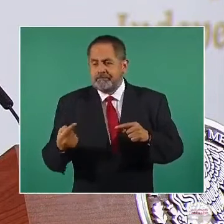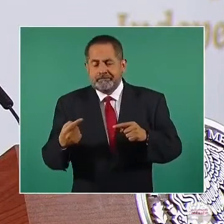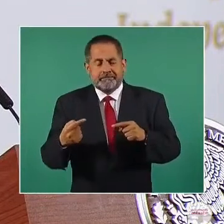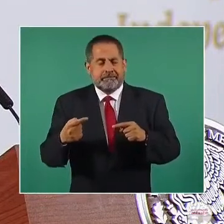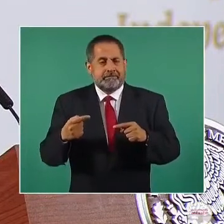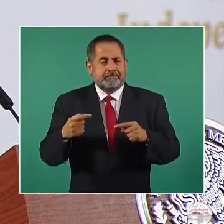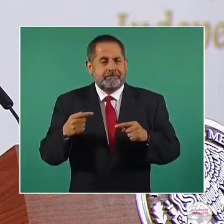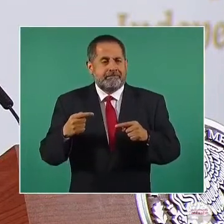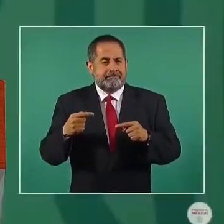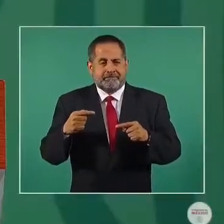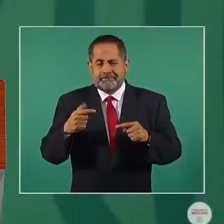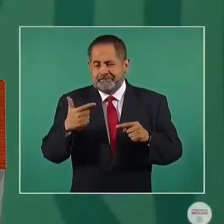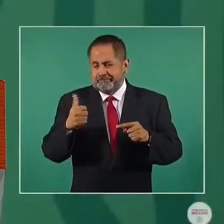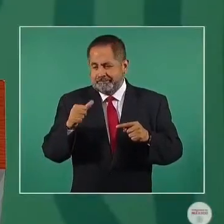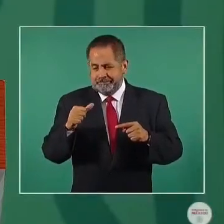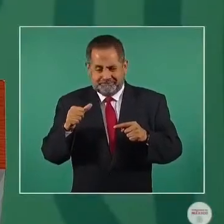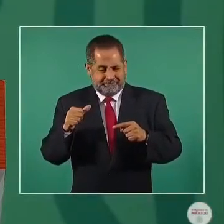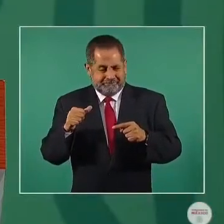nunca se había quemado.